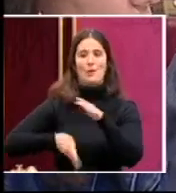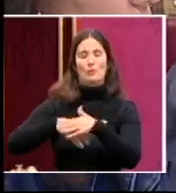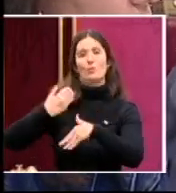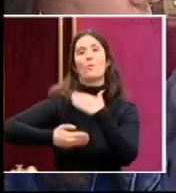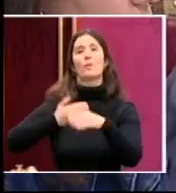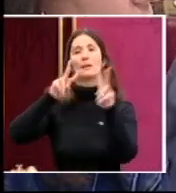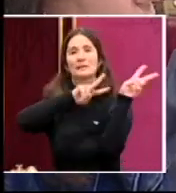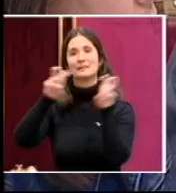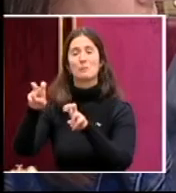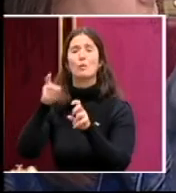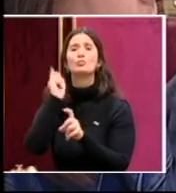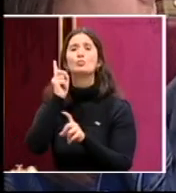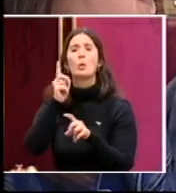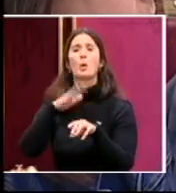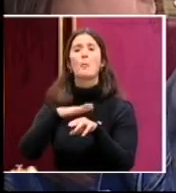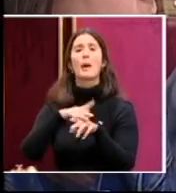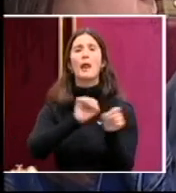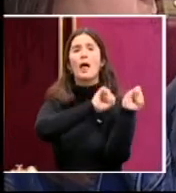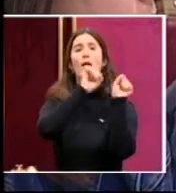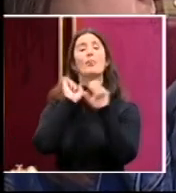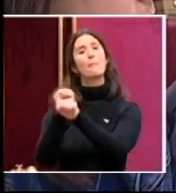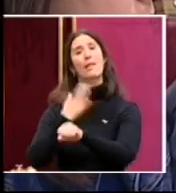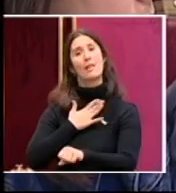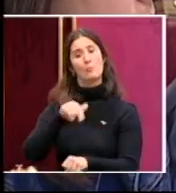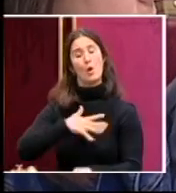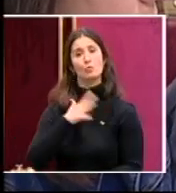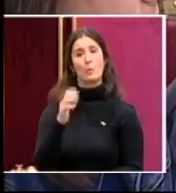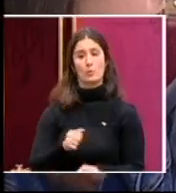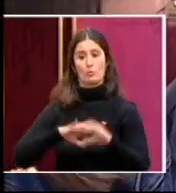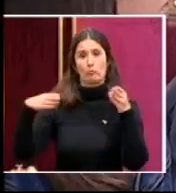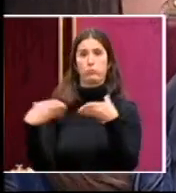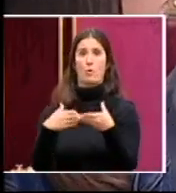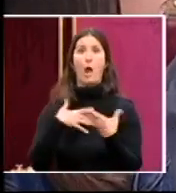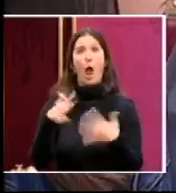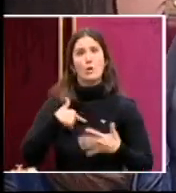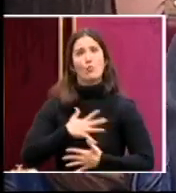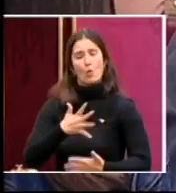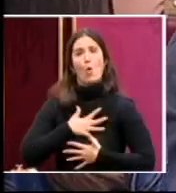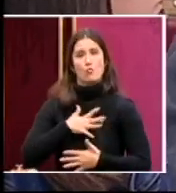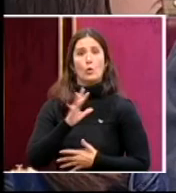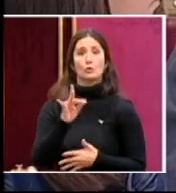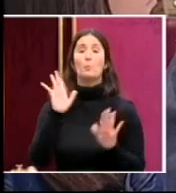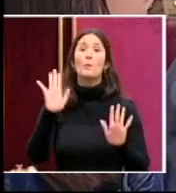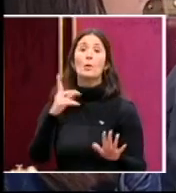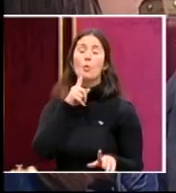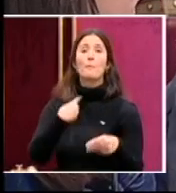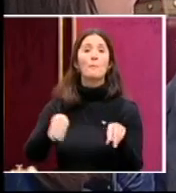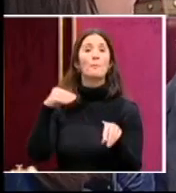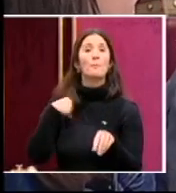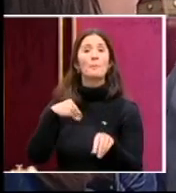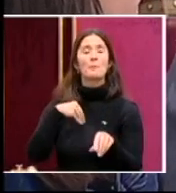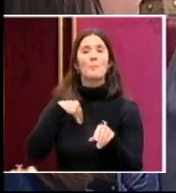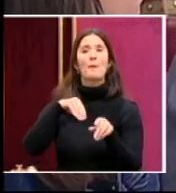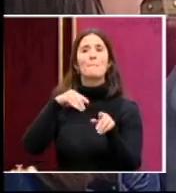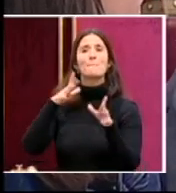en cuestiones que no solamente van a depender de este ayuntamiento por más voluntad que tengamos. Lo mismo ocurre con el pacto por